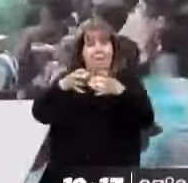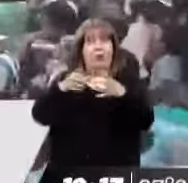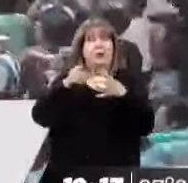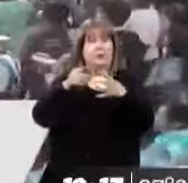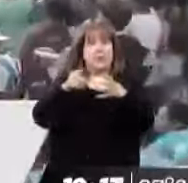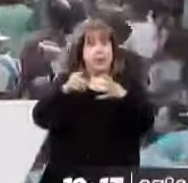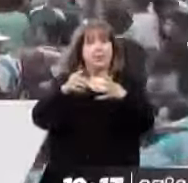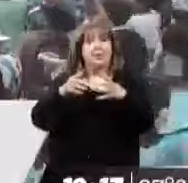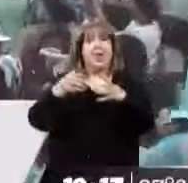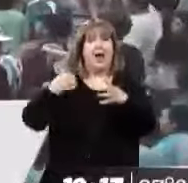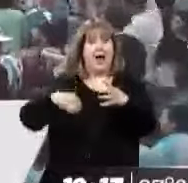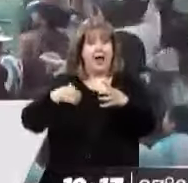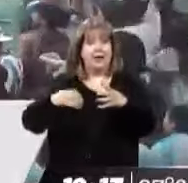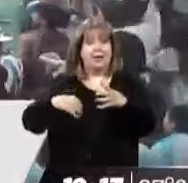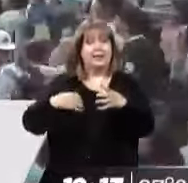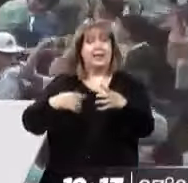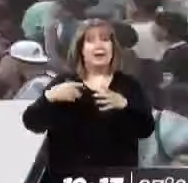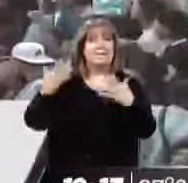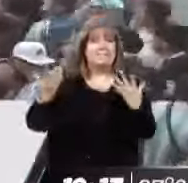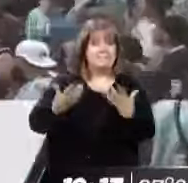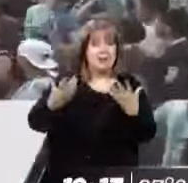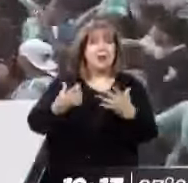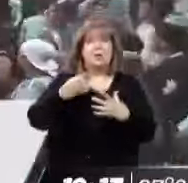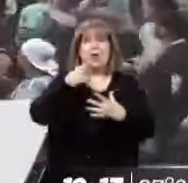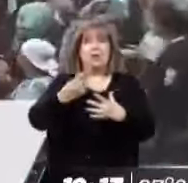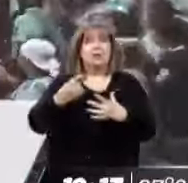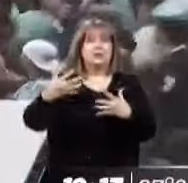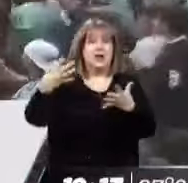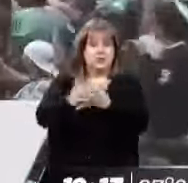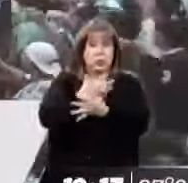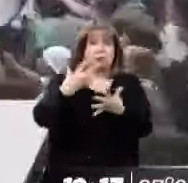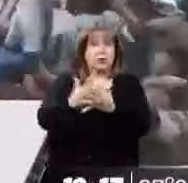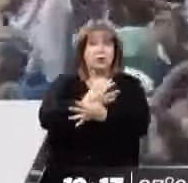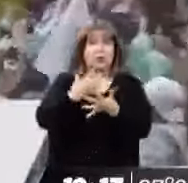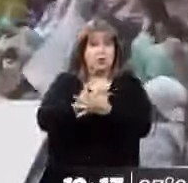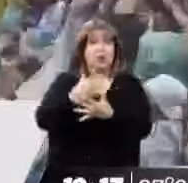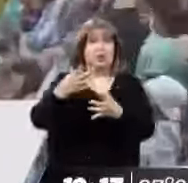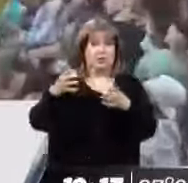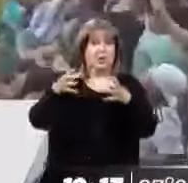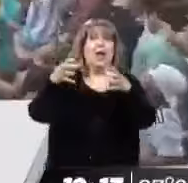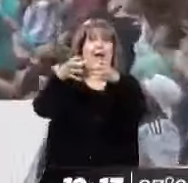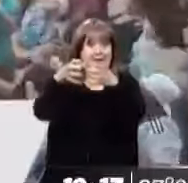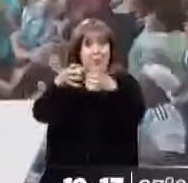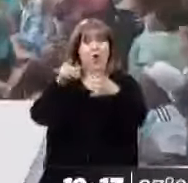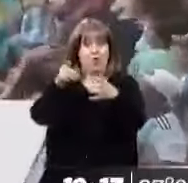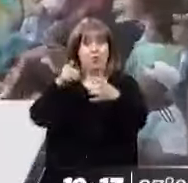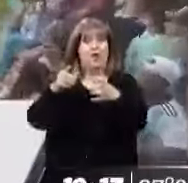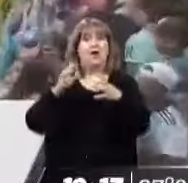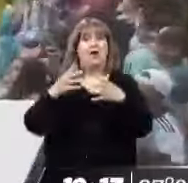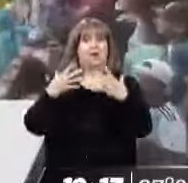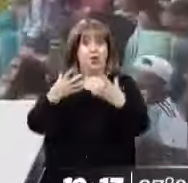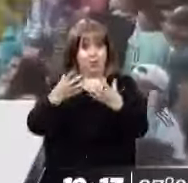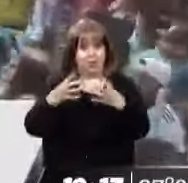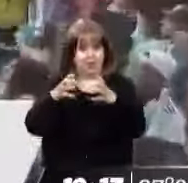bien que la Argentina volviera a creer, que dejaran de sufrir y de demostrar que estaban sufriendo y también de mandar un poco de buena onda. Y ver